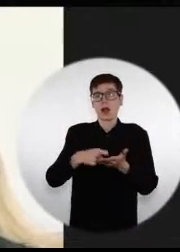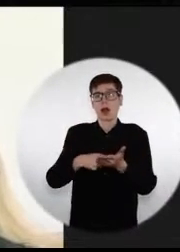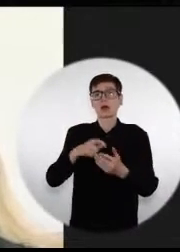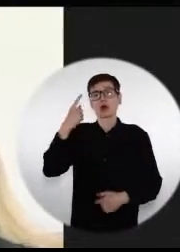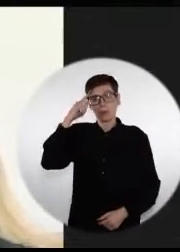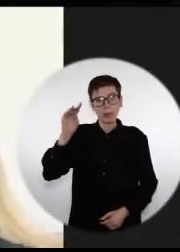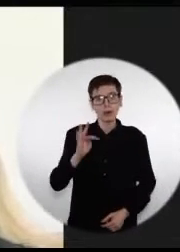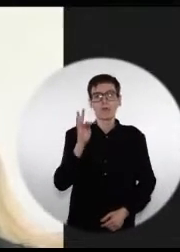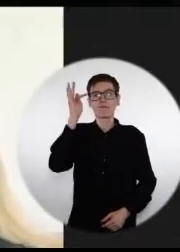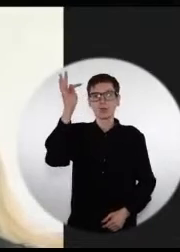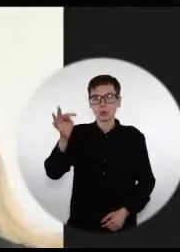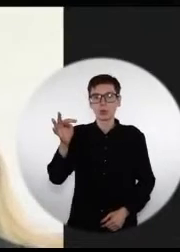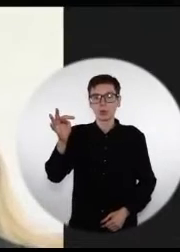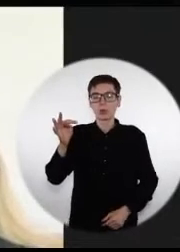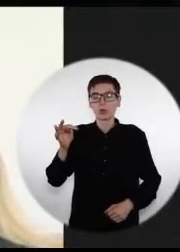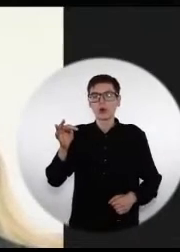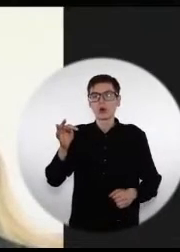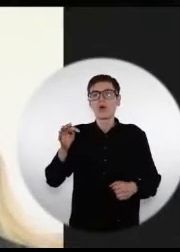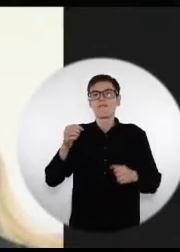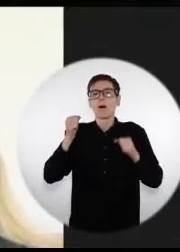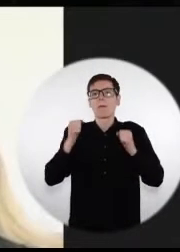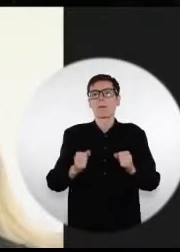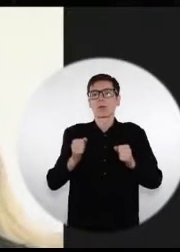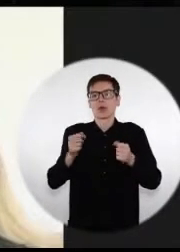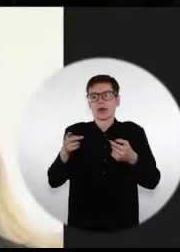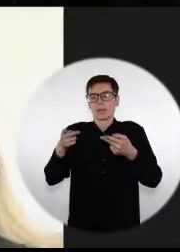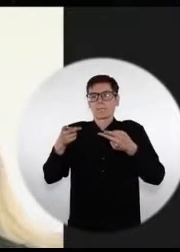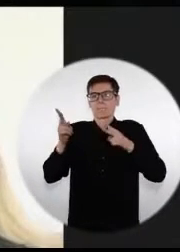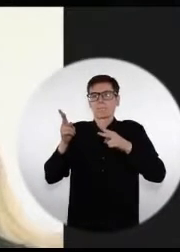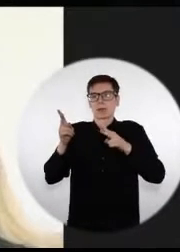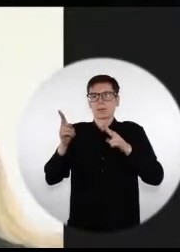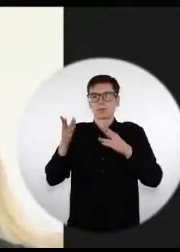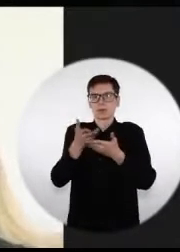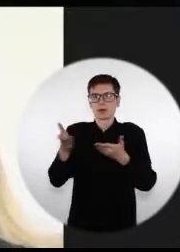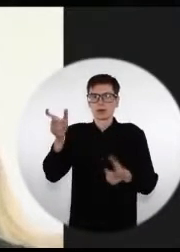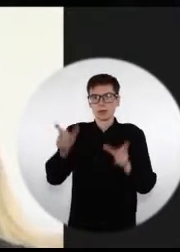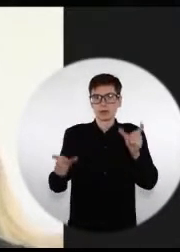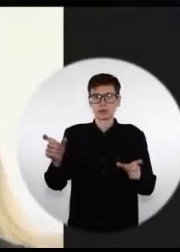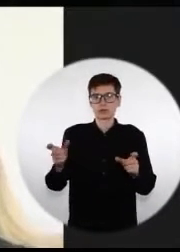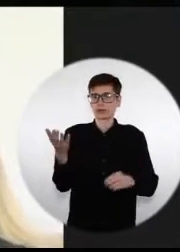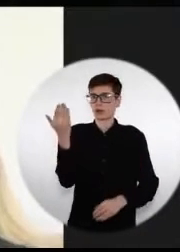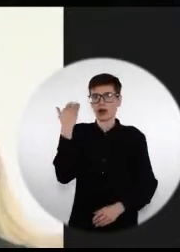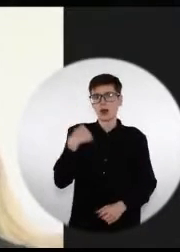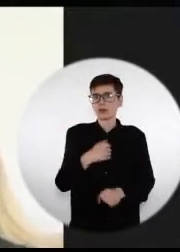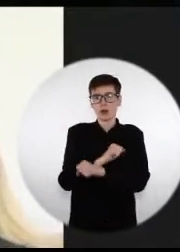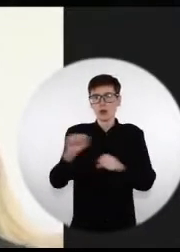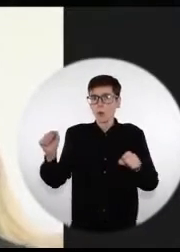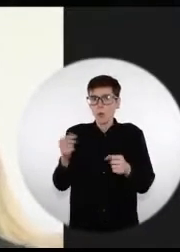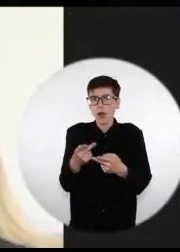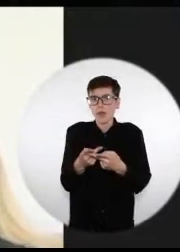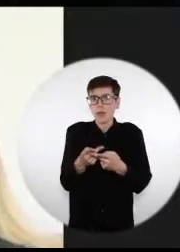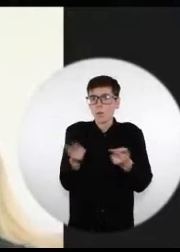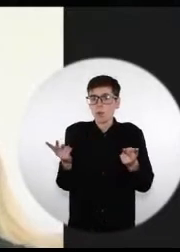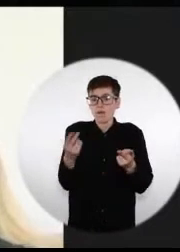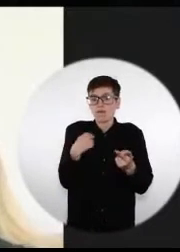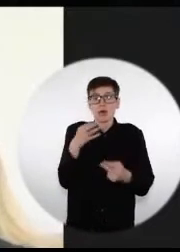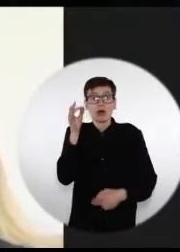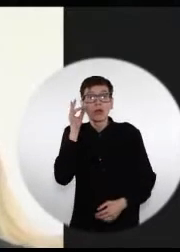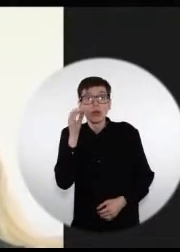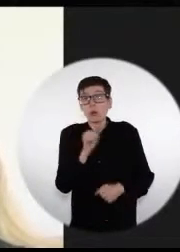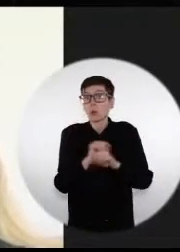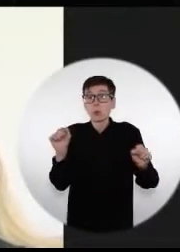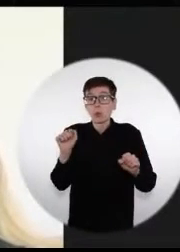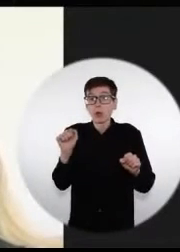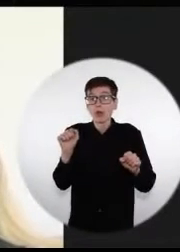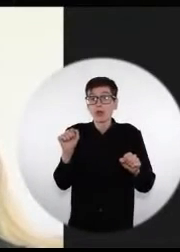proyecto debe ser para todos como obviamente que es más caro pero yo creo que en un futuro vas a poder